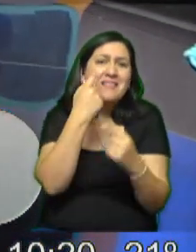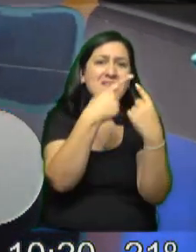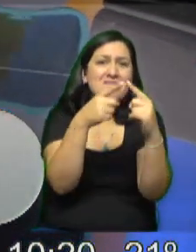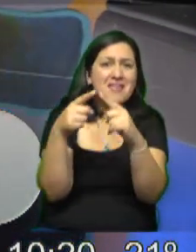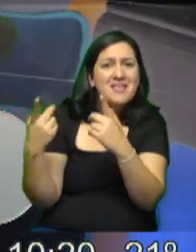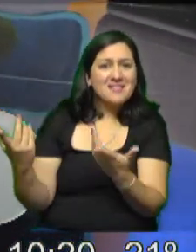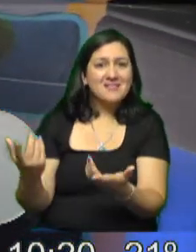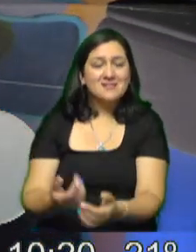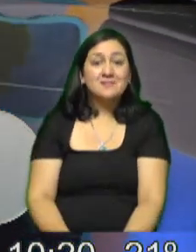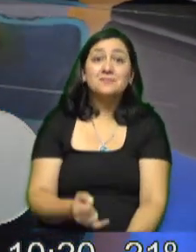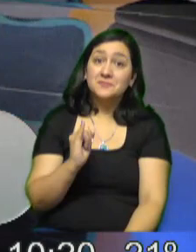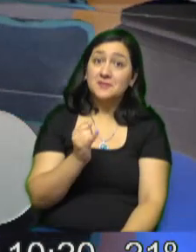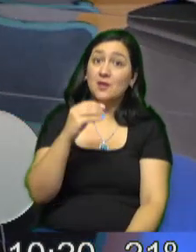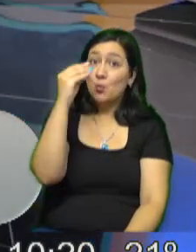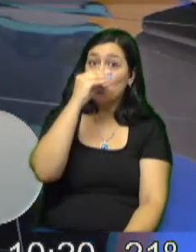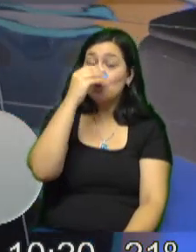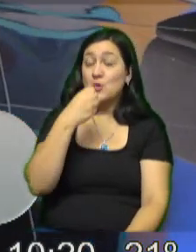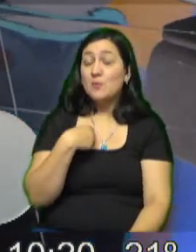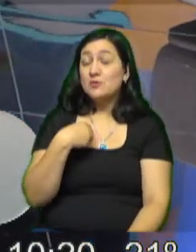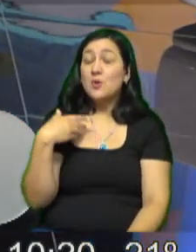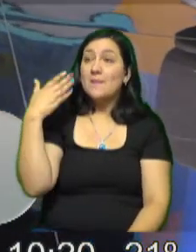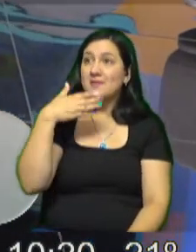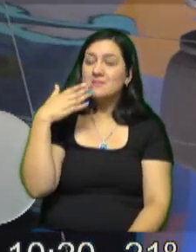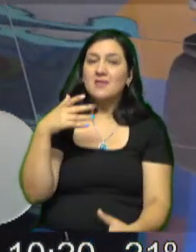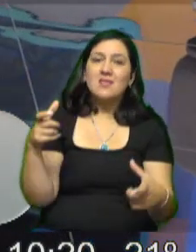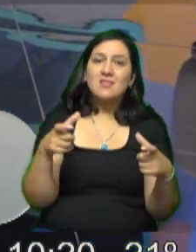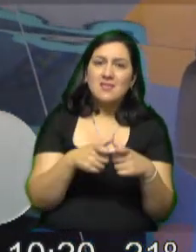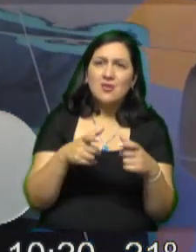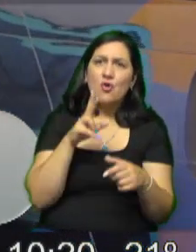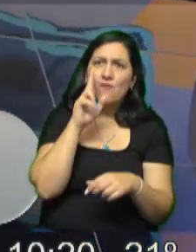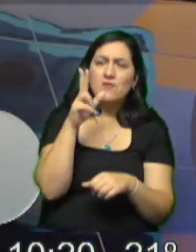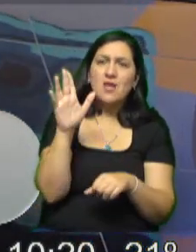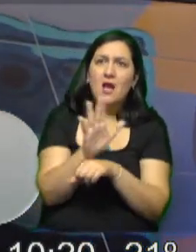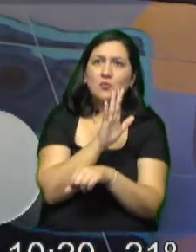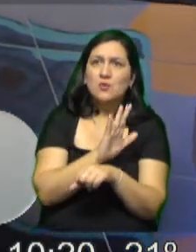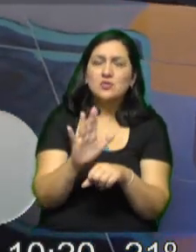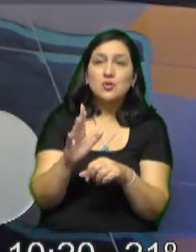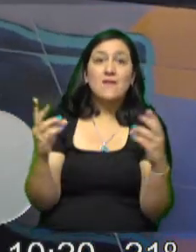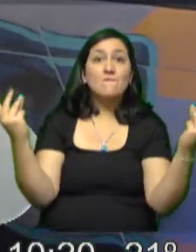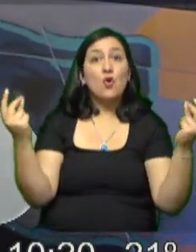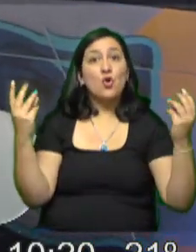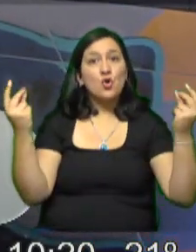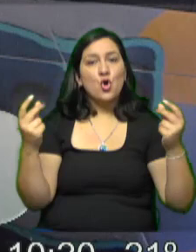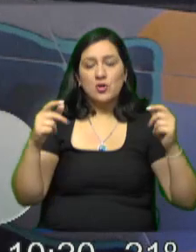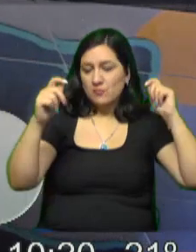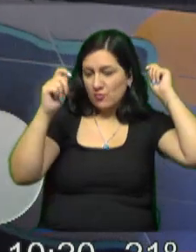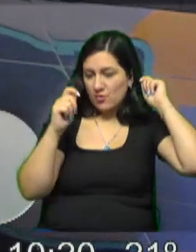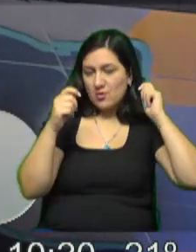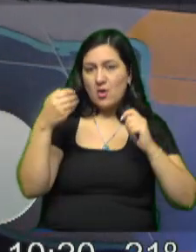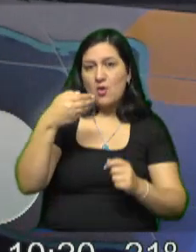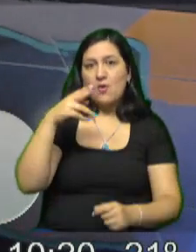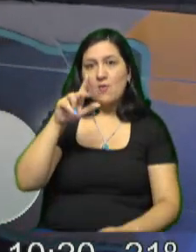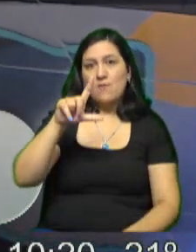es curioso eso. Porque he participado de discos, ¿no? Y de actuaciones en vivo de folcloristas, tangueros,